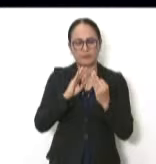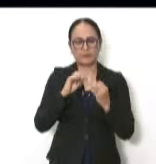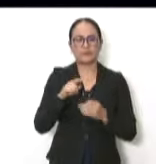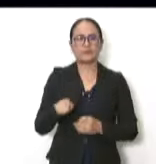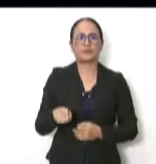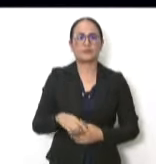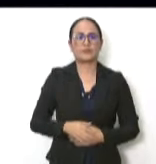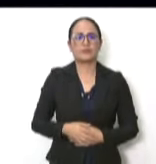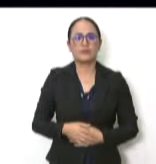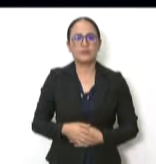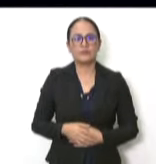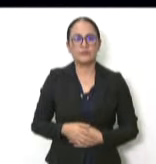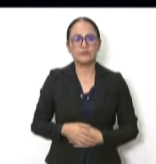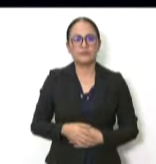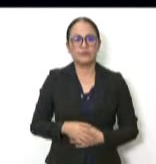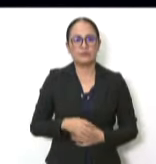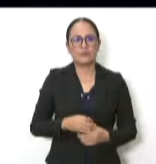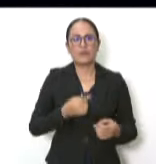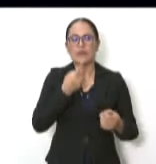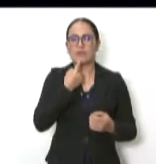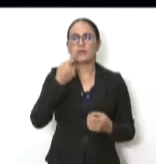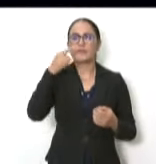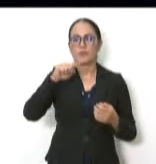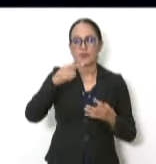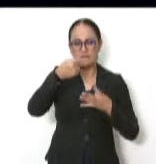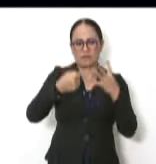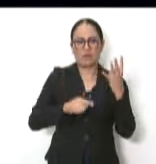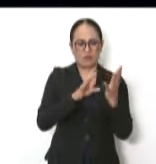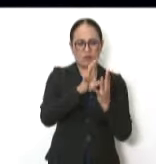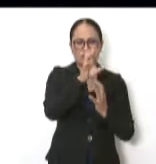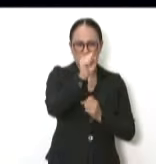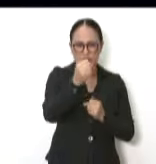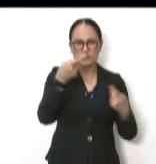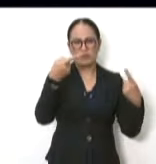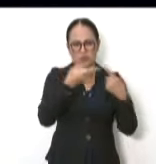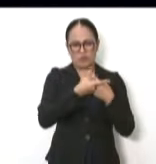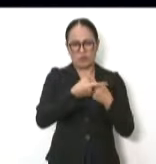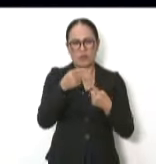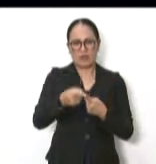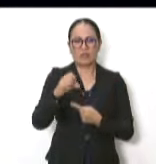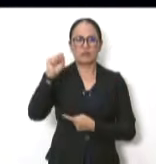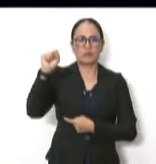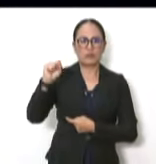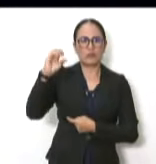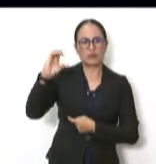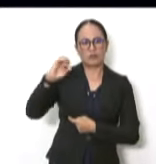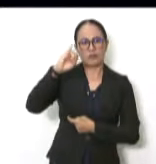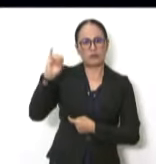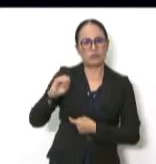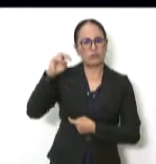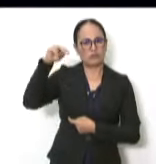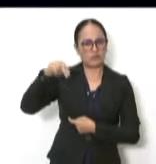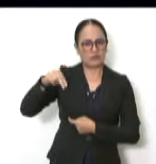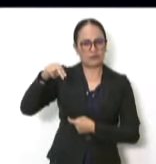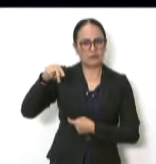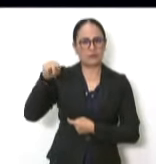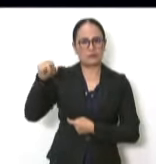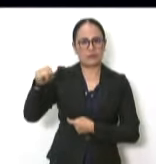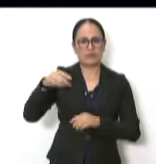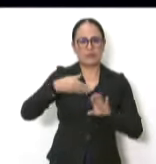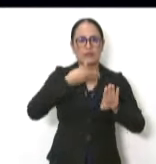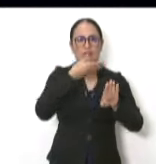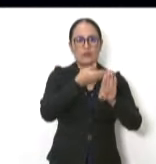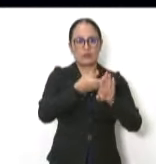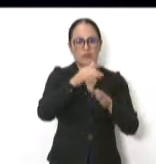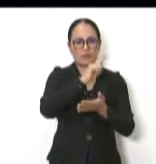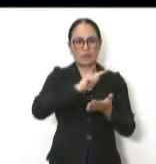Datos Personales para que interponga acción de inconstitucionalidad ante la Suprema Corte de Justicia de la Nación en contra de